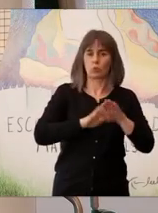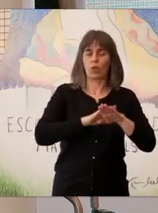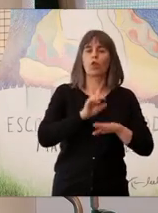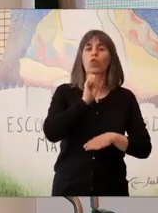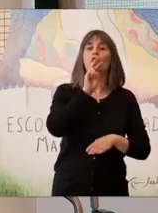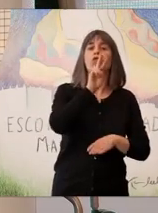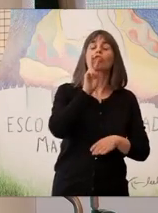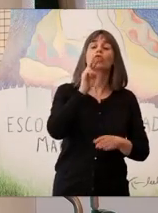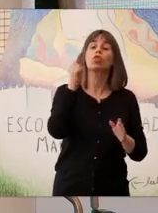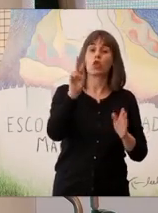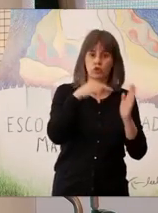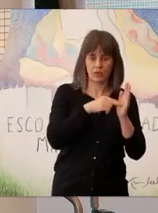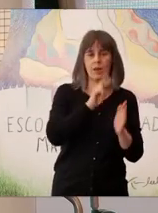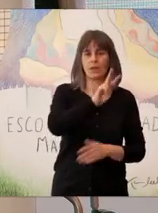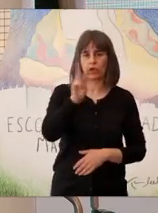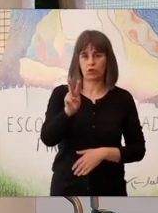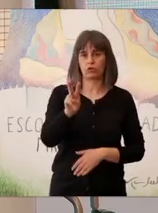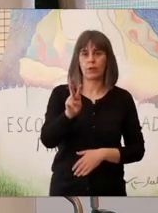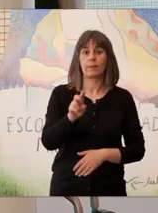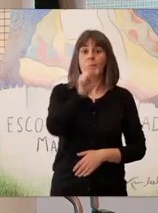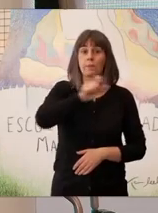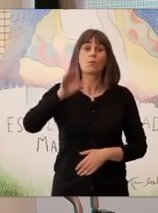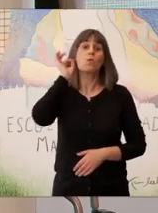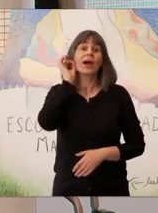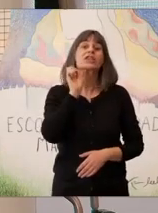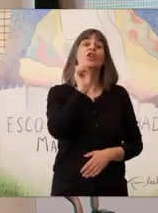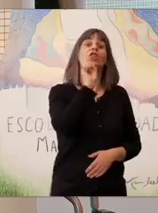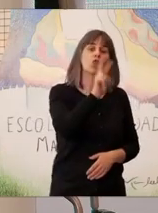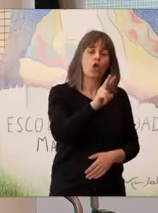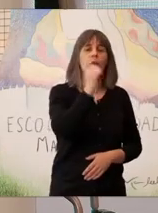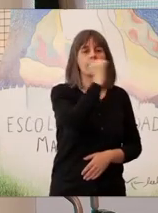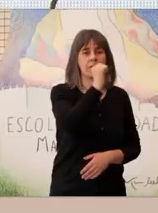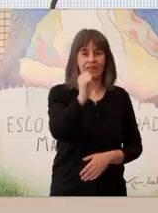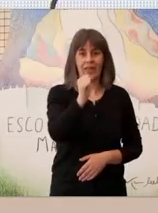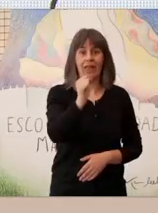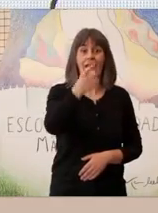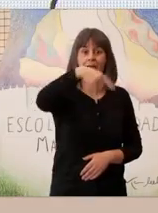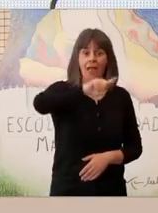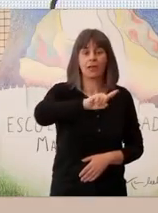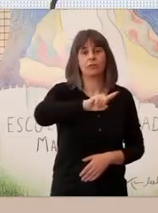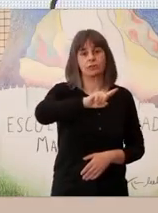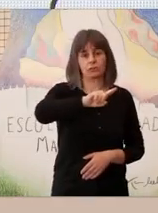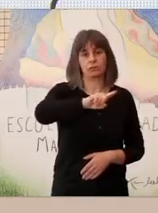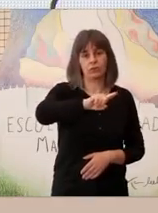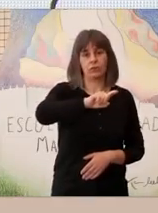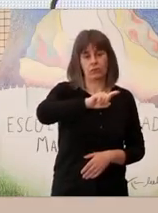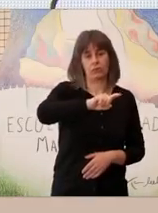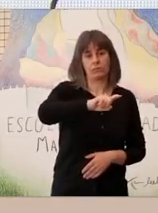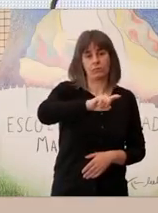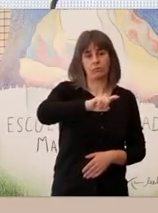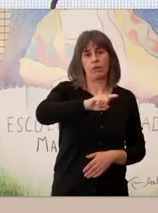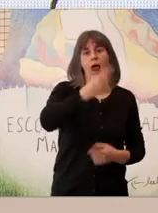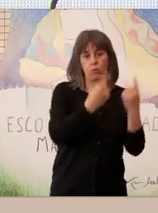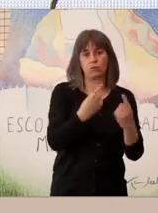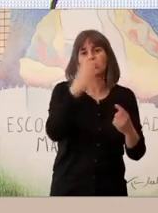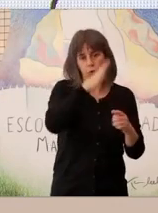2022, 12 feminicidios, de los cuales había 52 mujeres que habían denunciado previamente. El hecho de que se diga de que